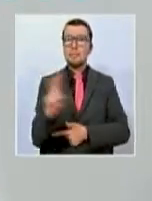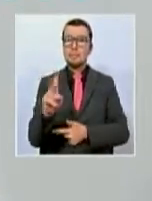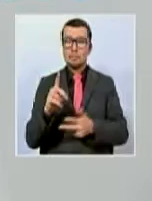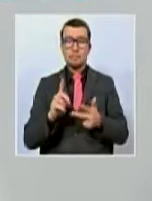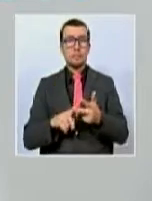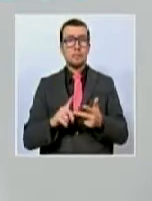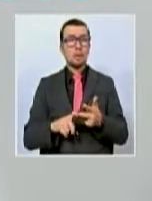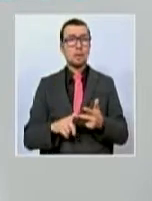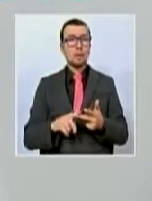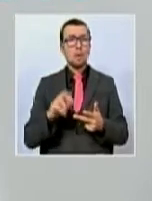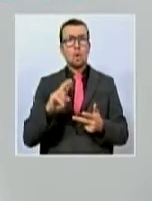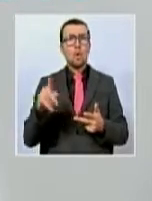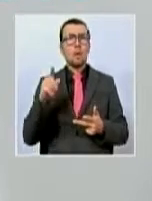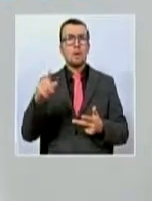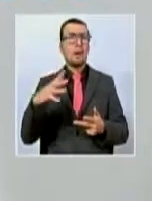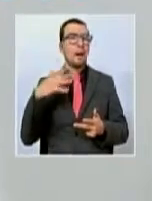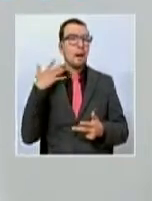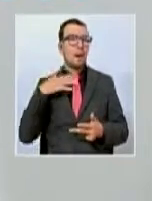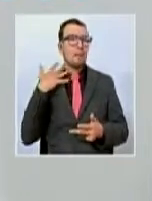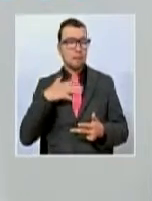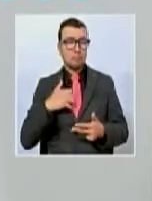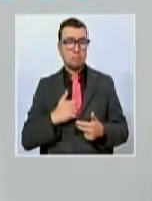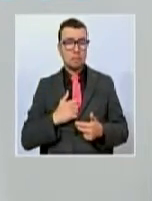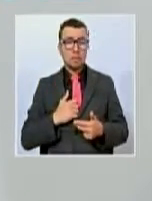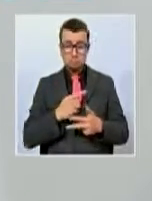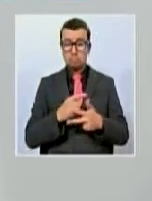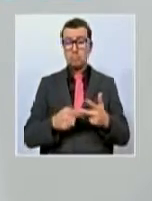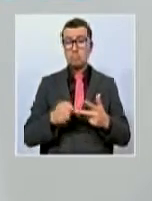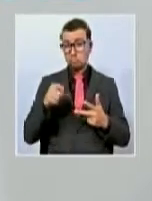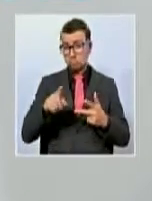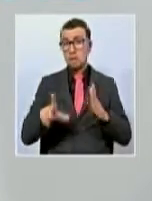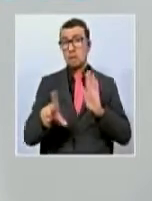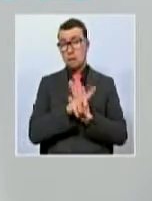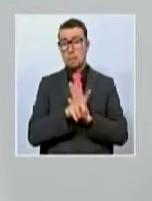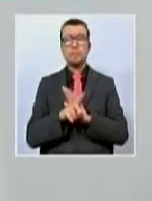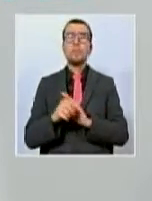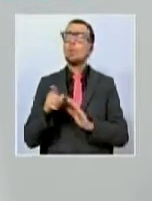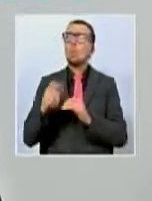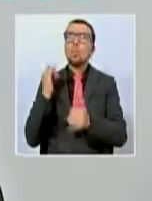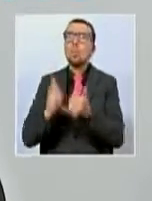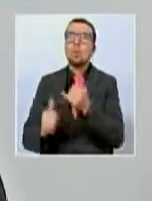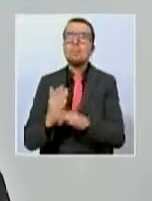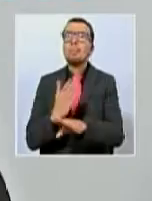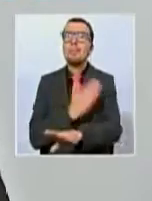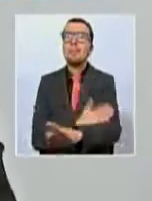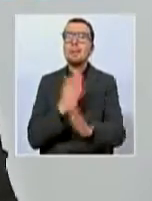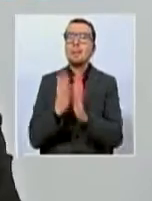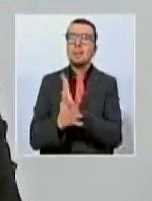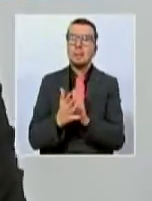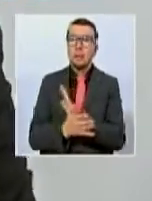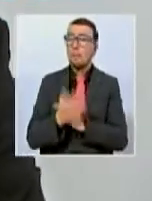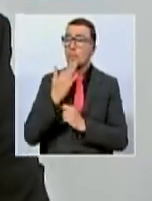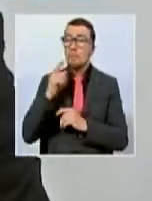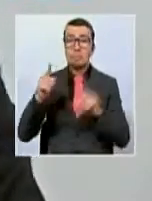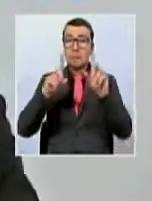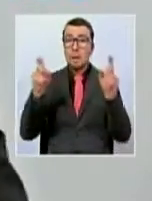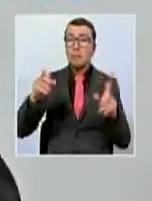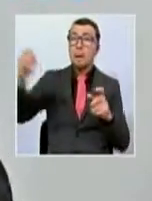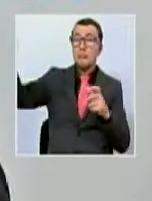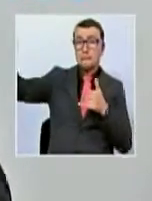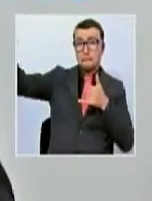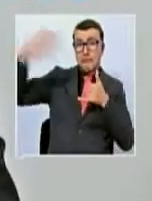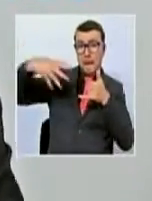Araltel en Armenia. Un último detalle que quisiera dejarles, y es en cuanto al tema de los importados.